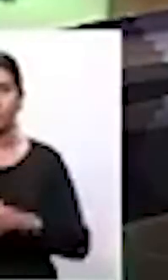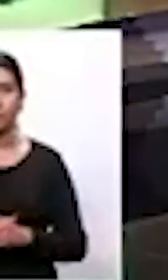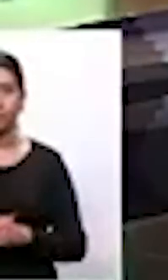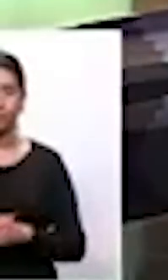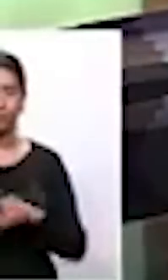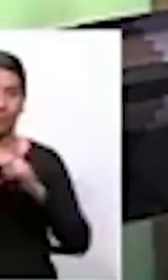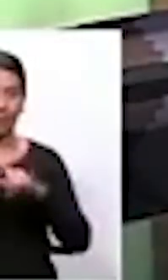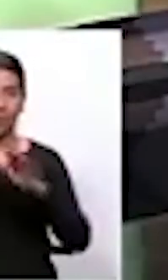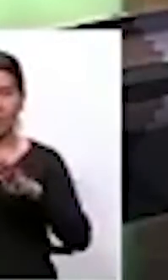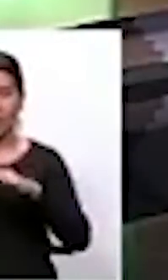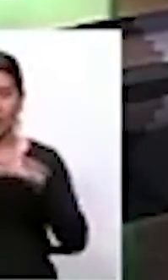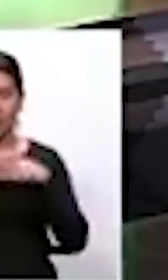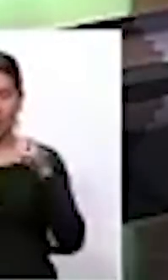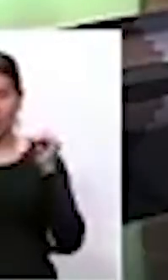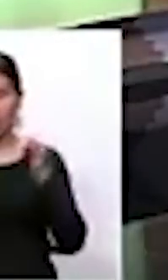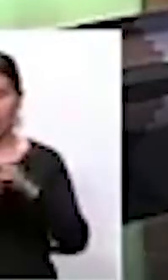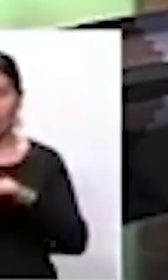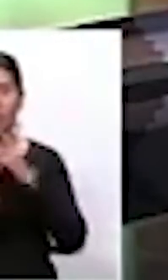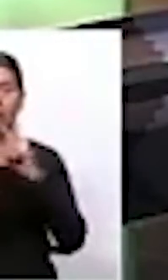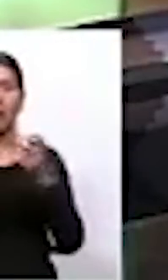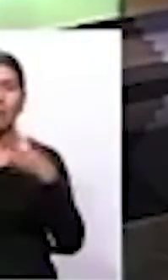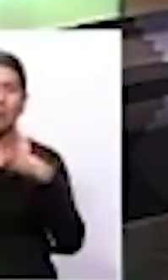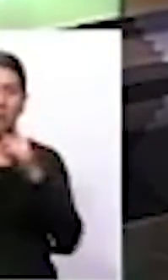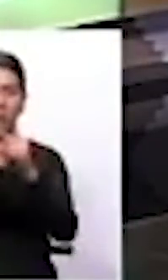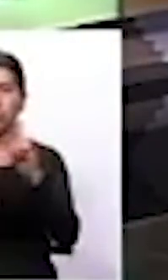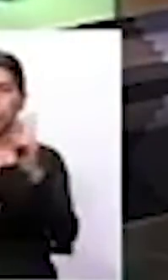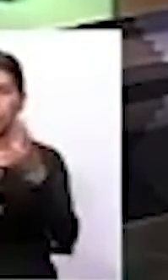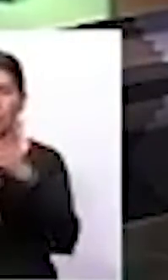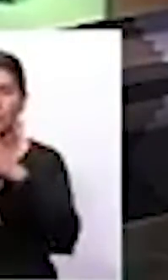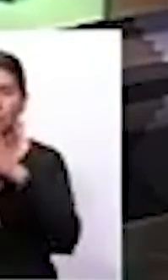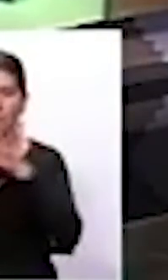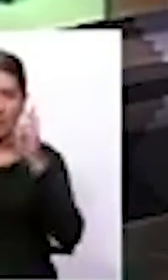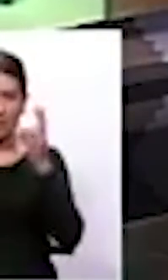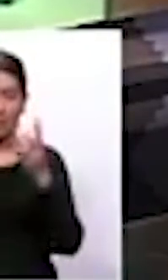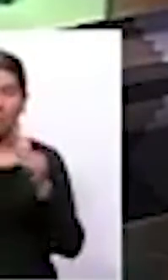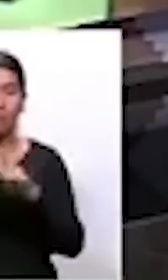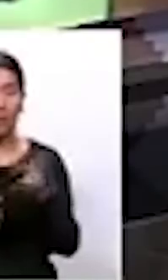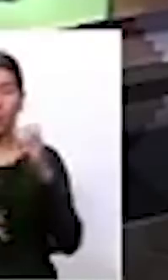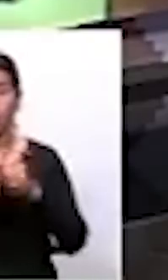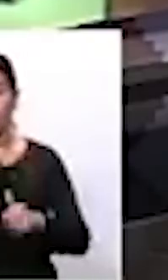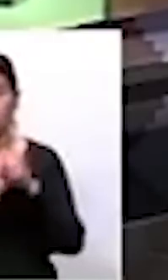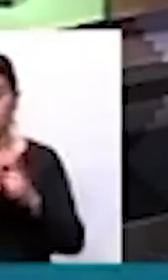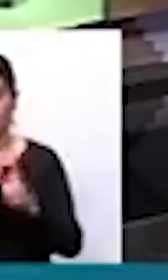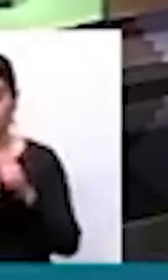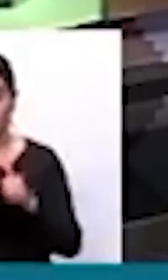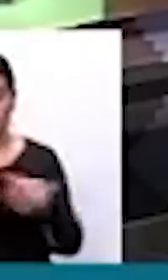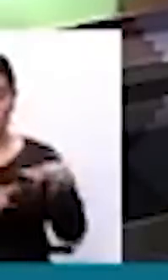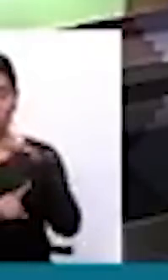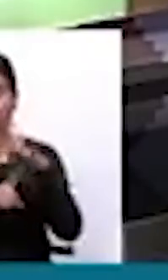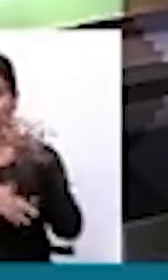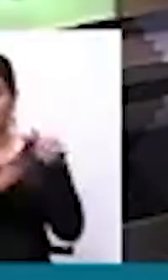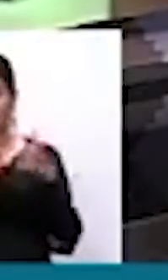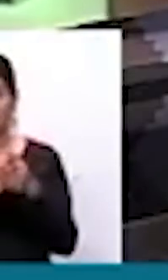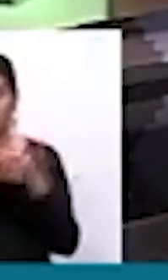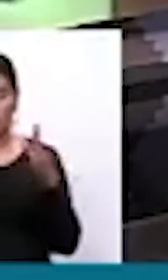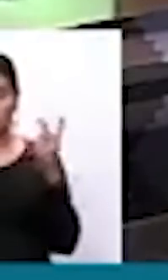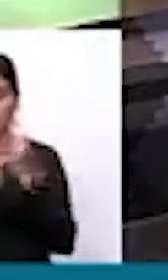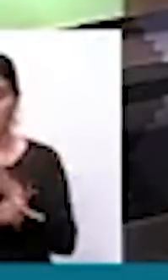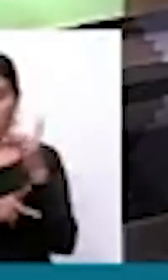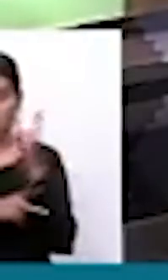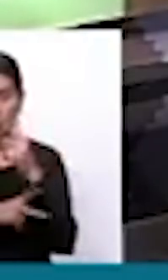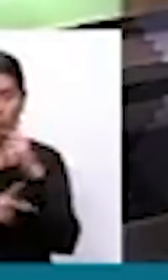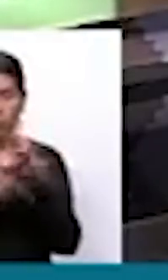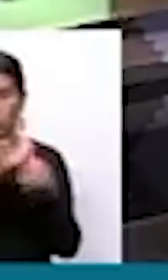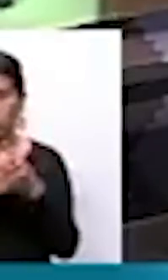creo, noche. Camila, antes de irnos, o sea, yo no creo que definitivamente ni el conflicto logre como se ha pretendido hacerse nacional. Y yo creo